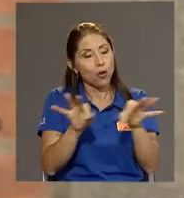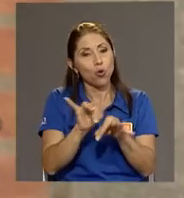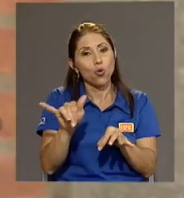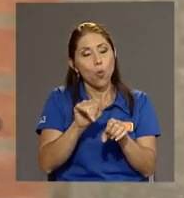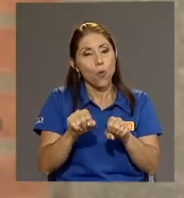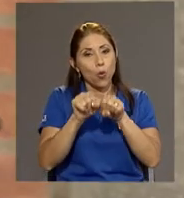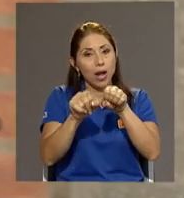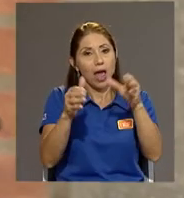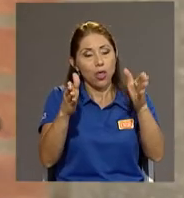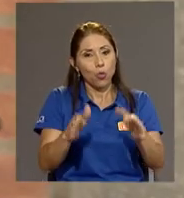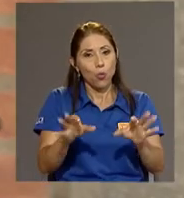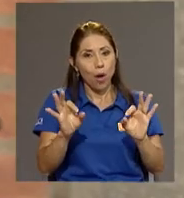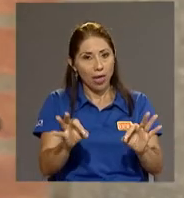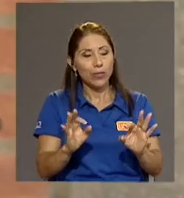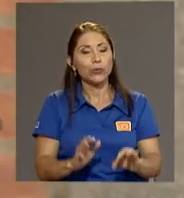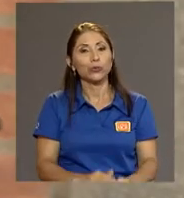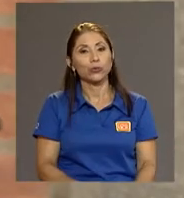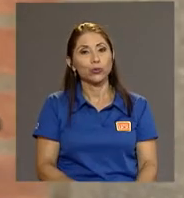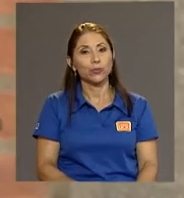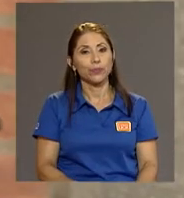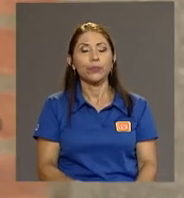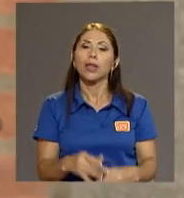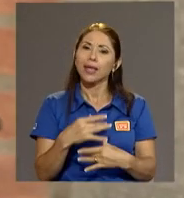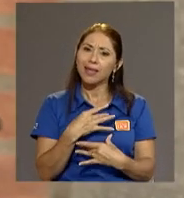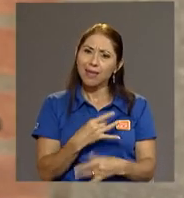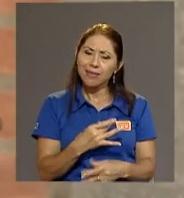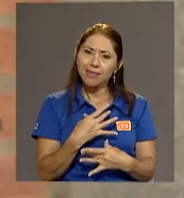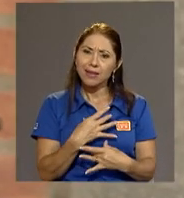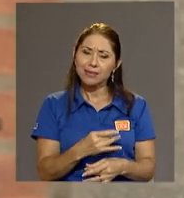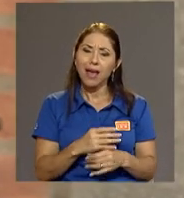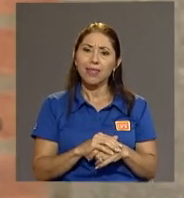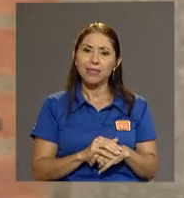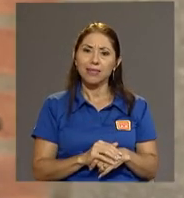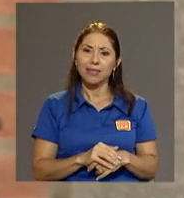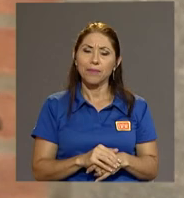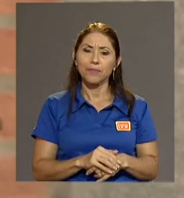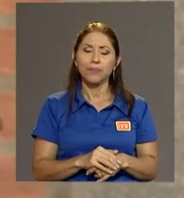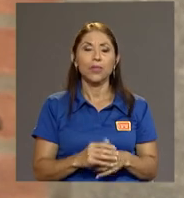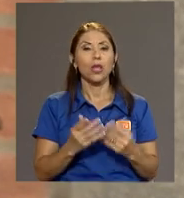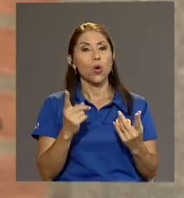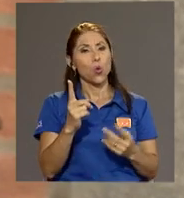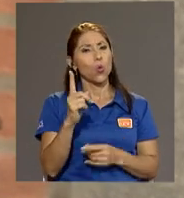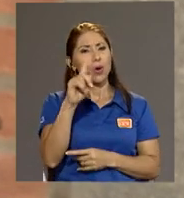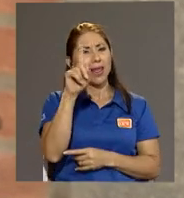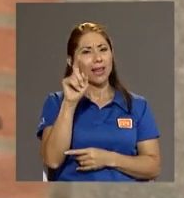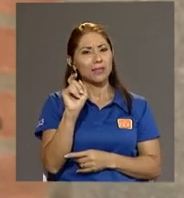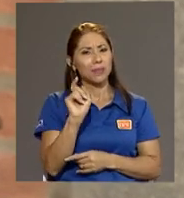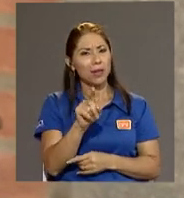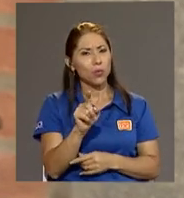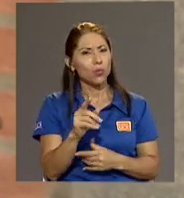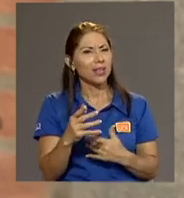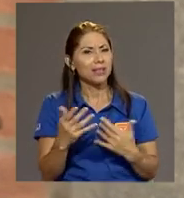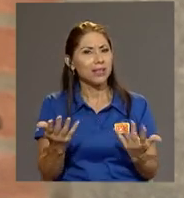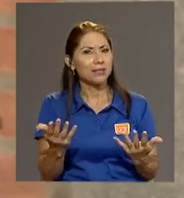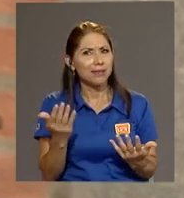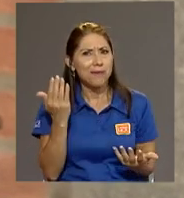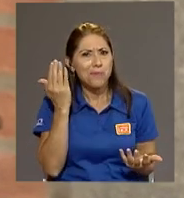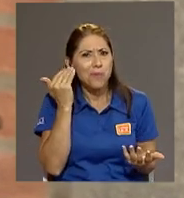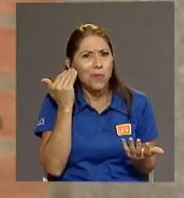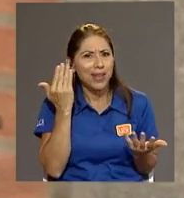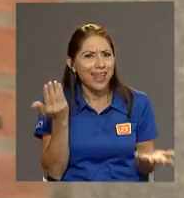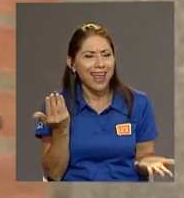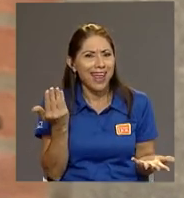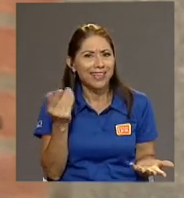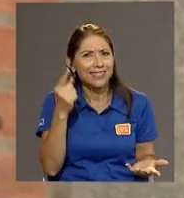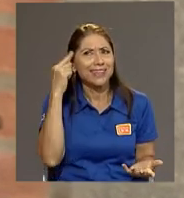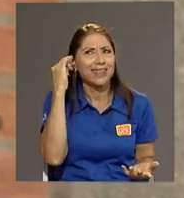Qué interesante y casi que una de las preguntas que uno debería hacerse es ¿y por qué se